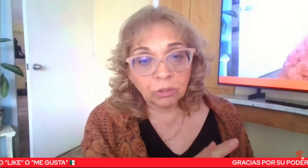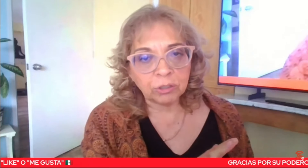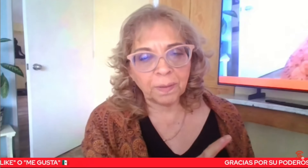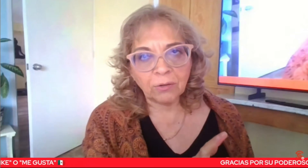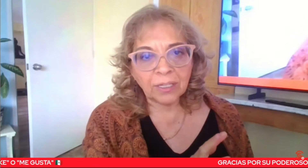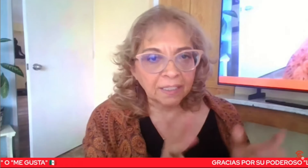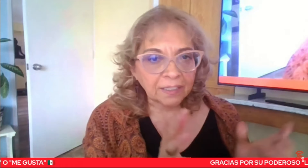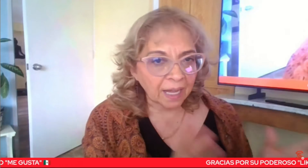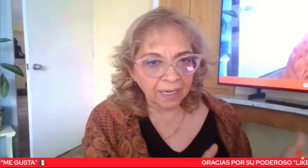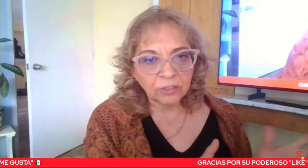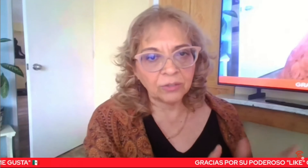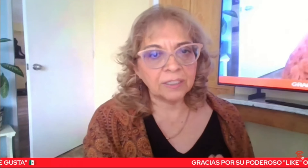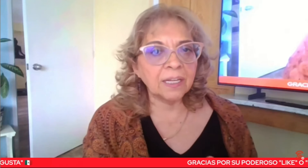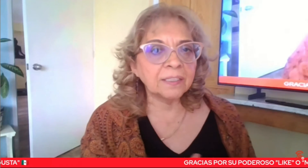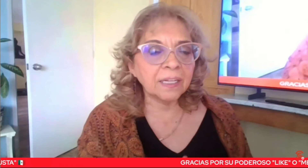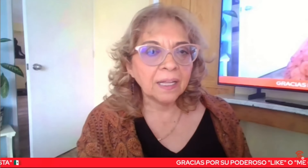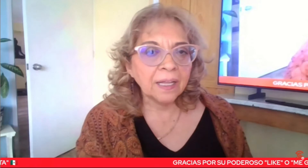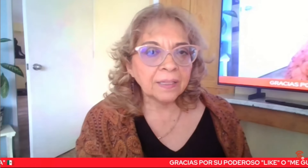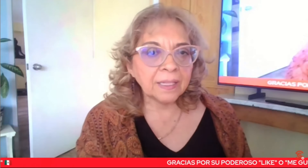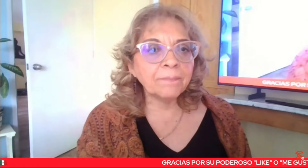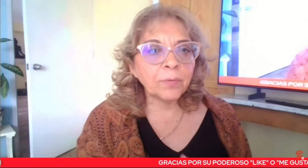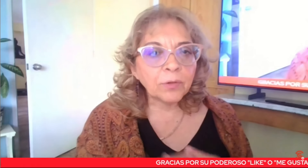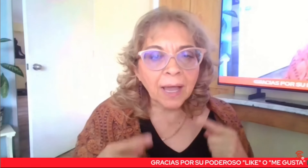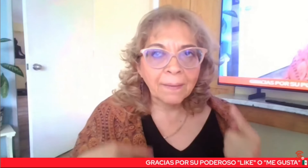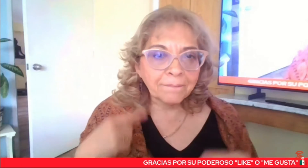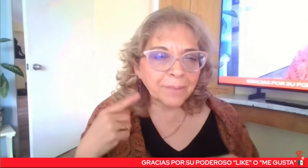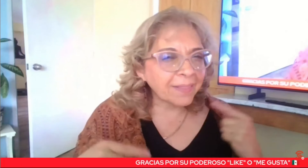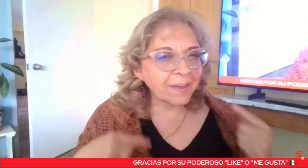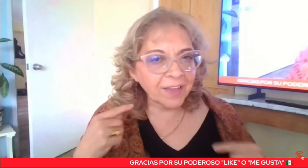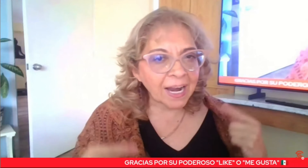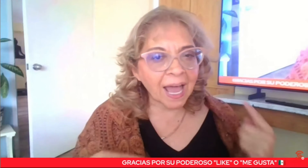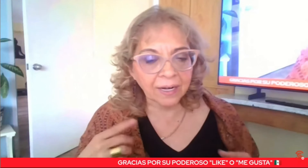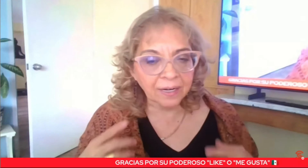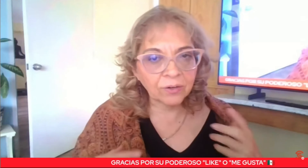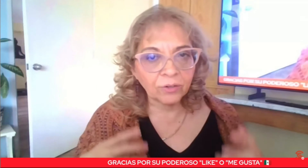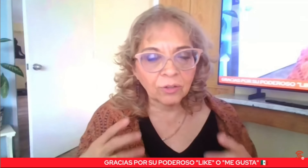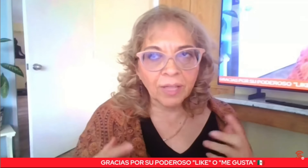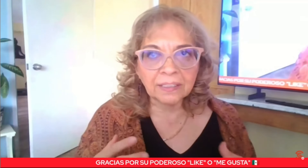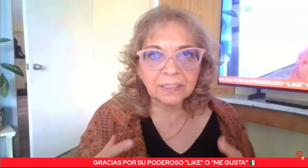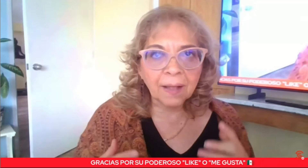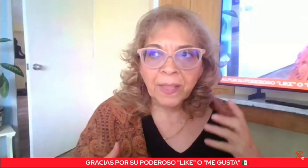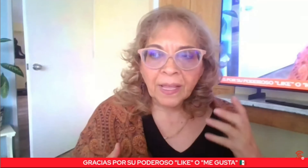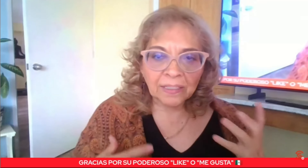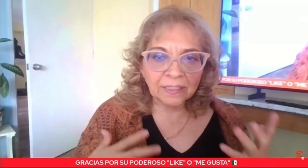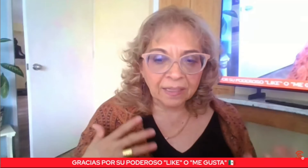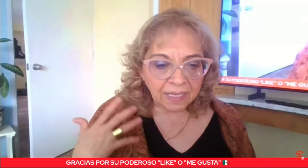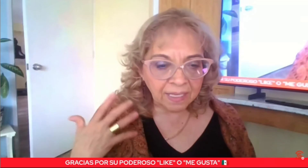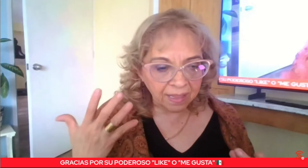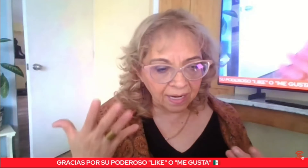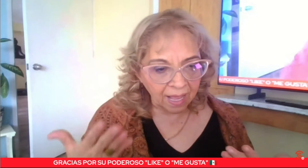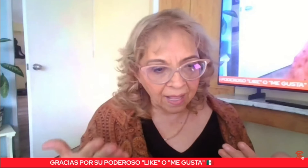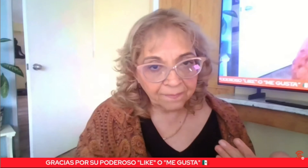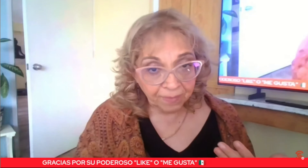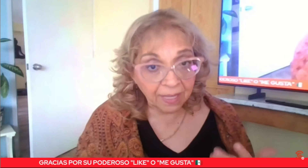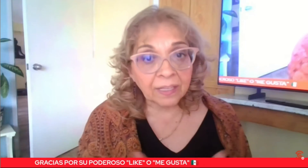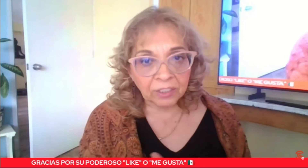muchos periodistas han hecho desde hace tiempo ya para develar, ¿no?, toda esta estrategia de